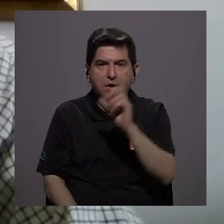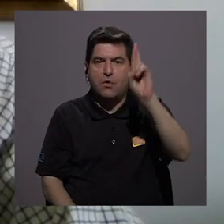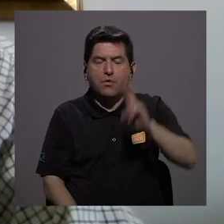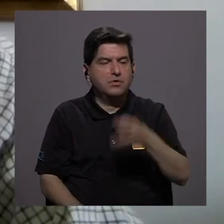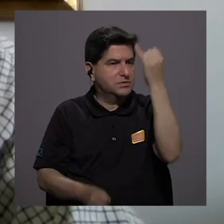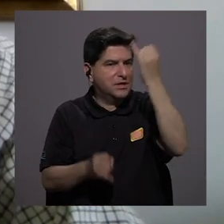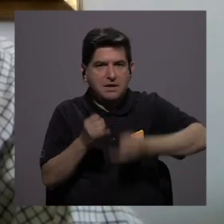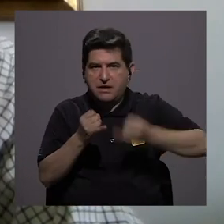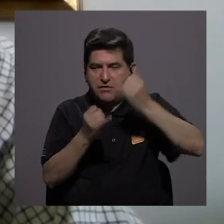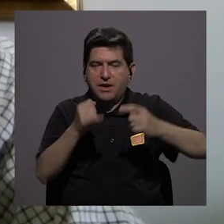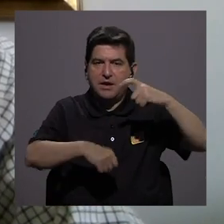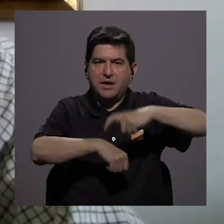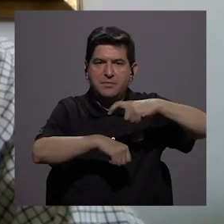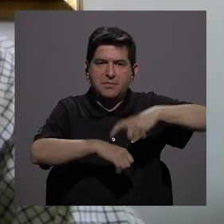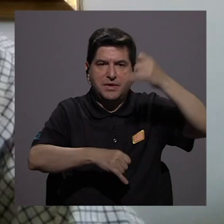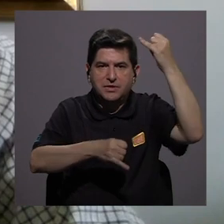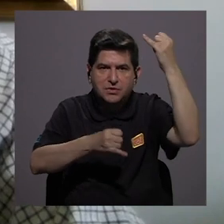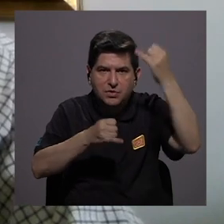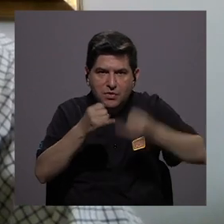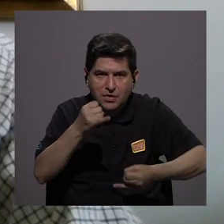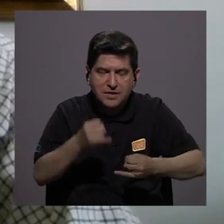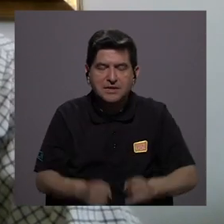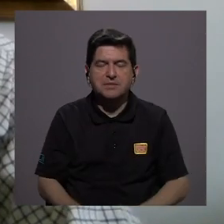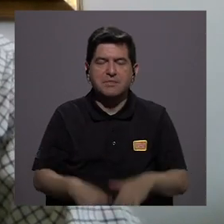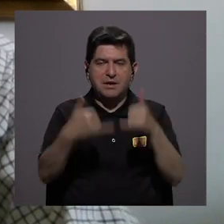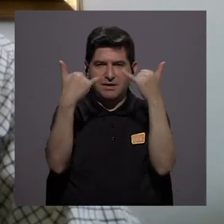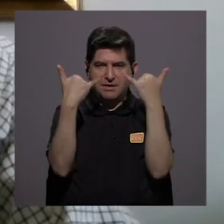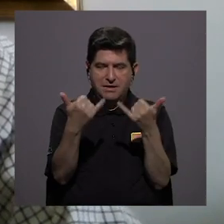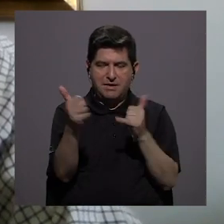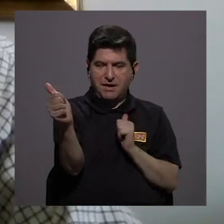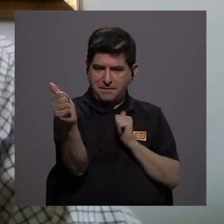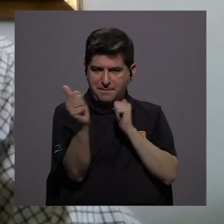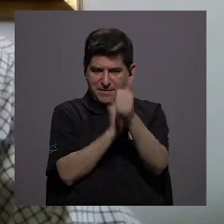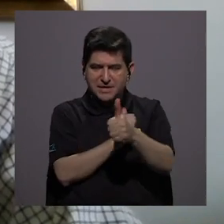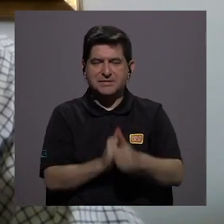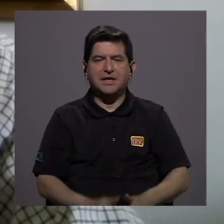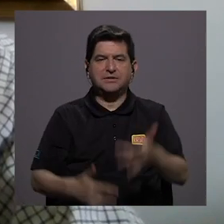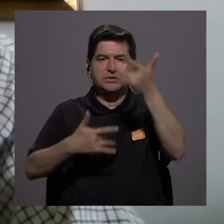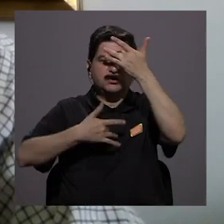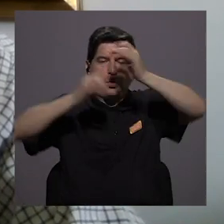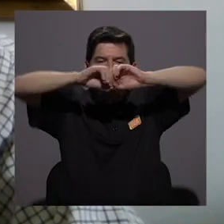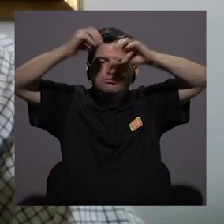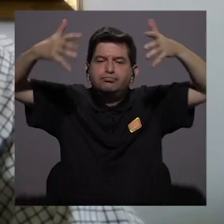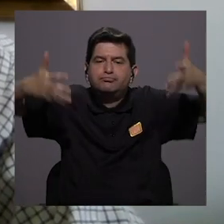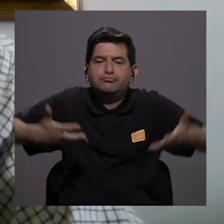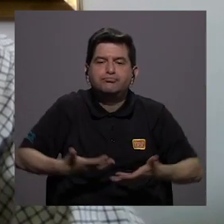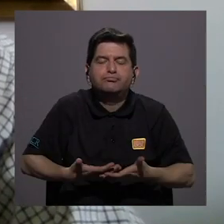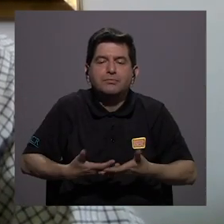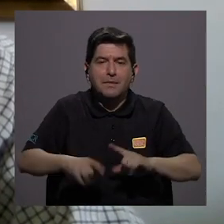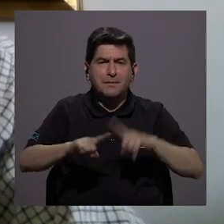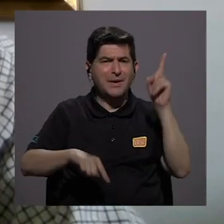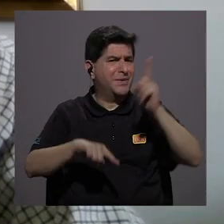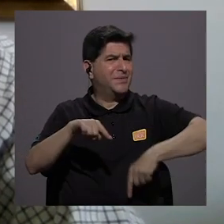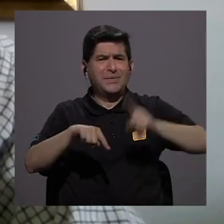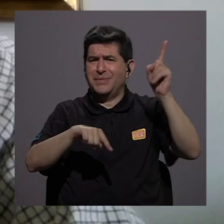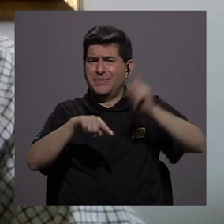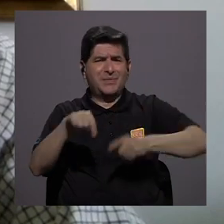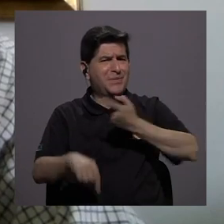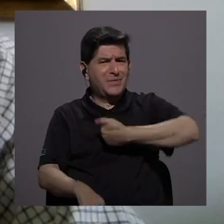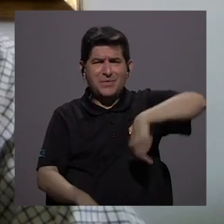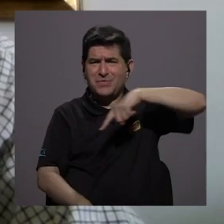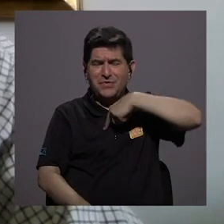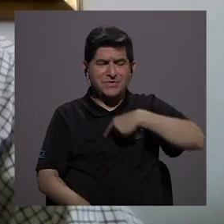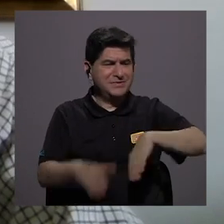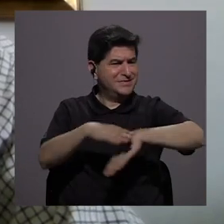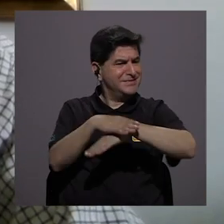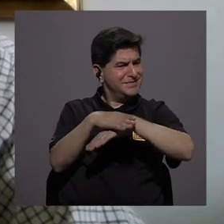se va a terminar cuando logremos superar la pandemia, pero entonces no podemos